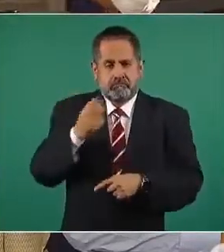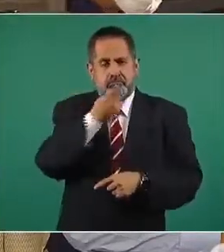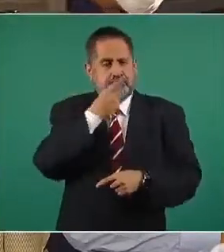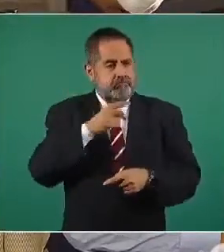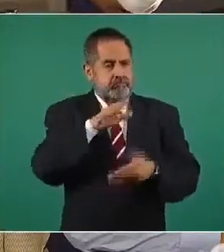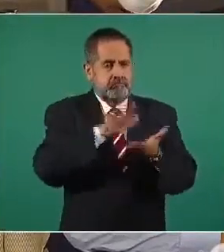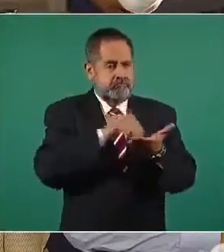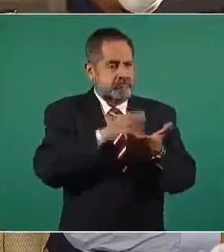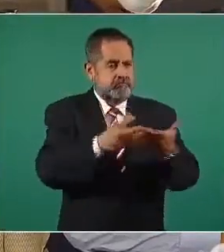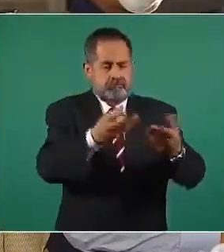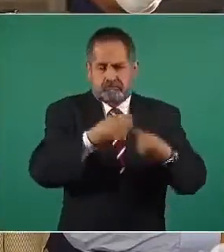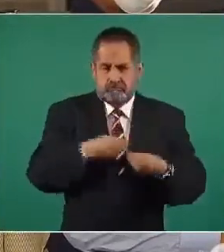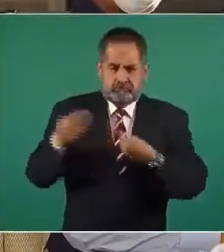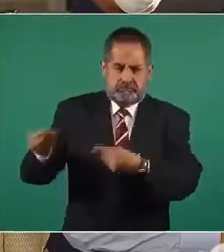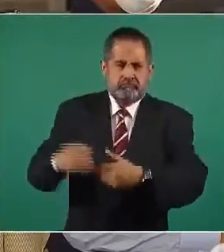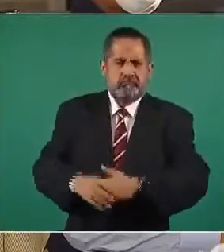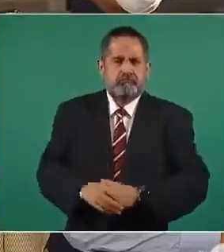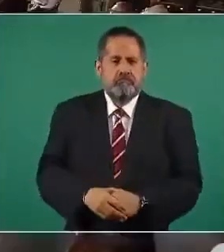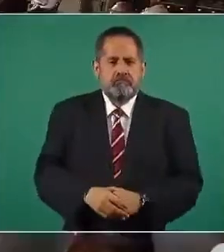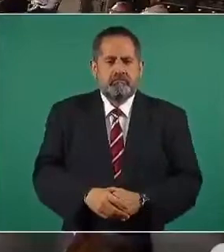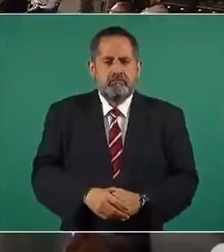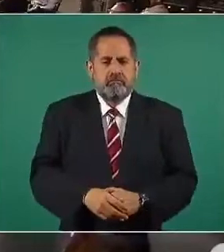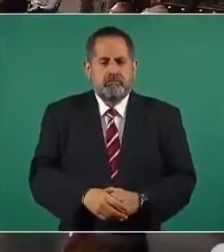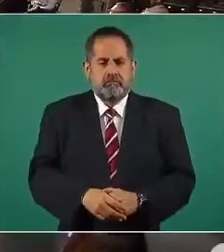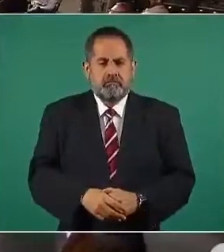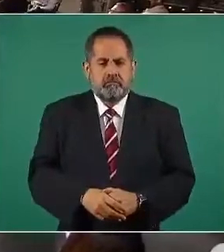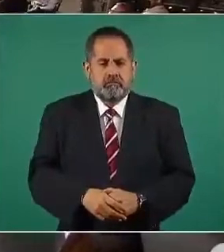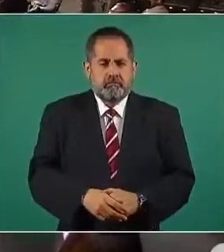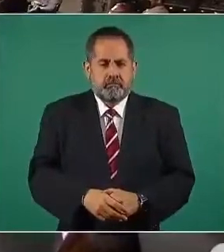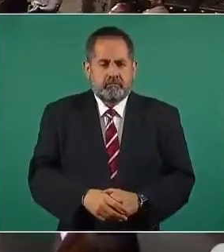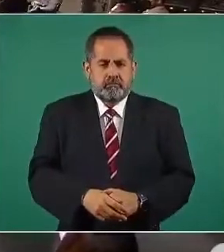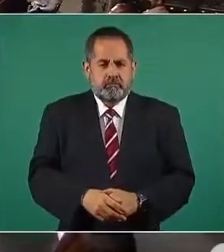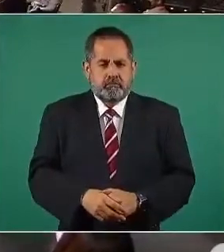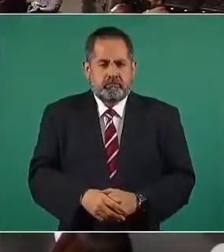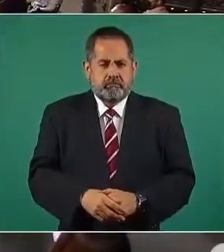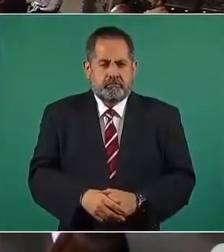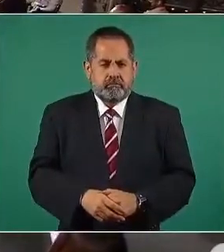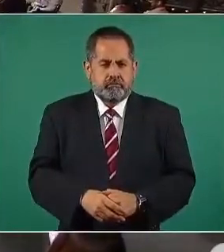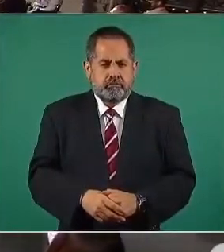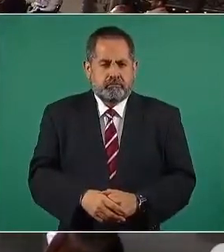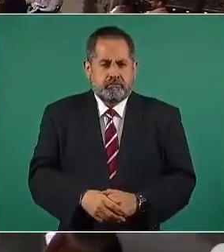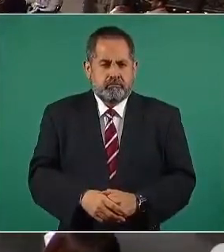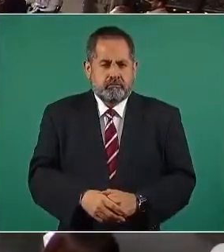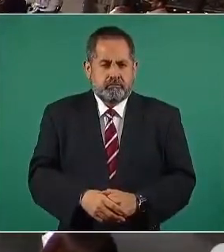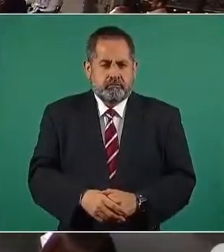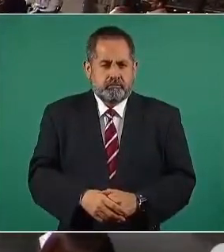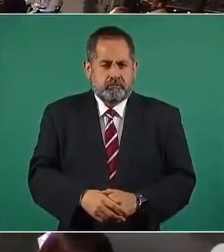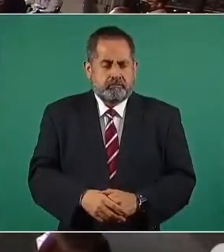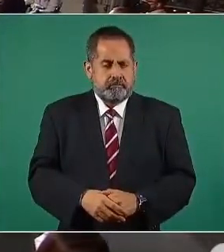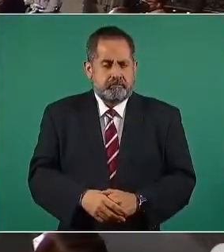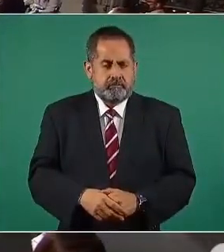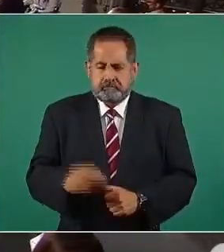llegar esta queja. Me entregas el documento.